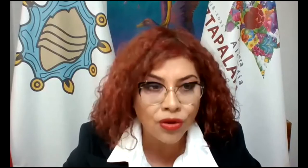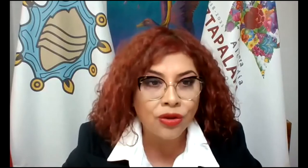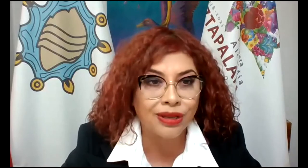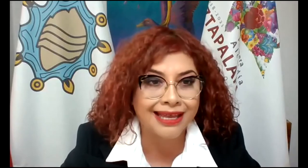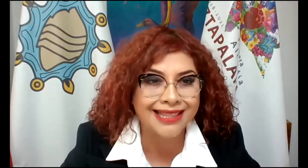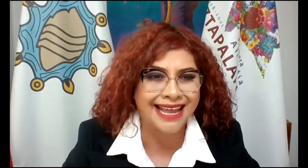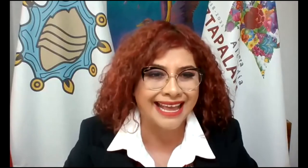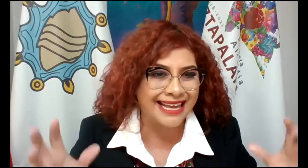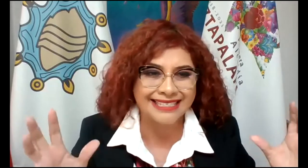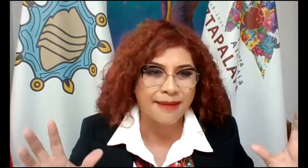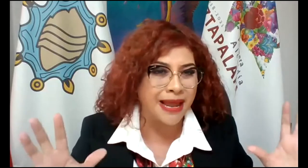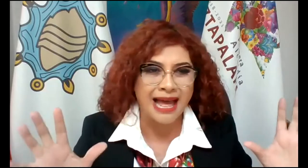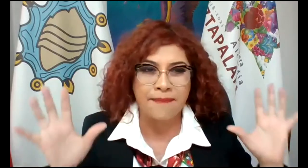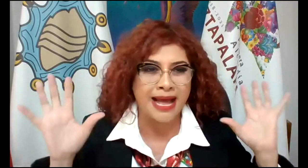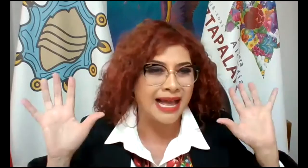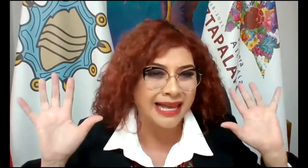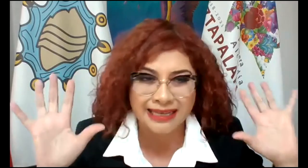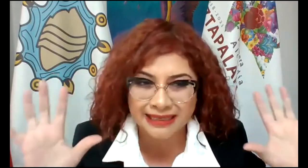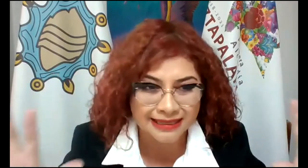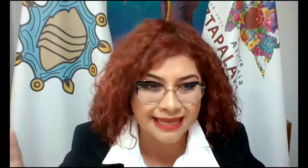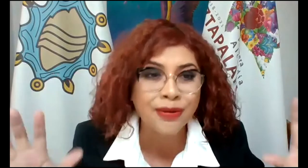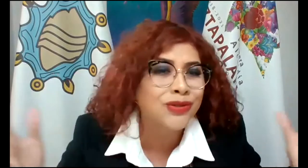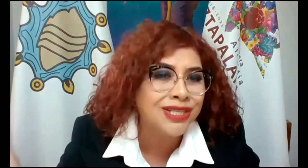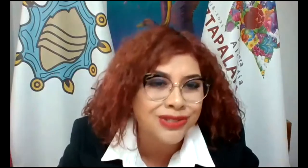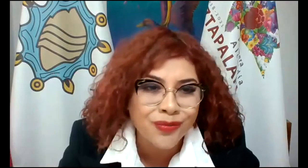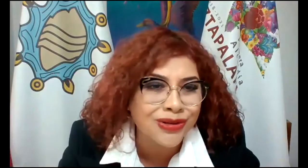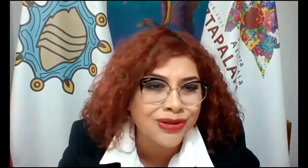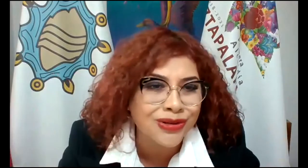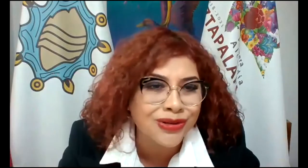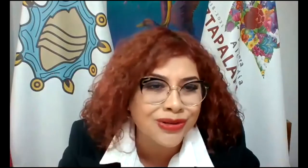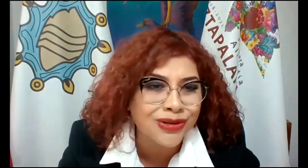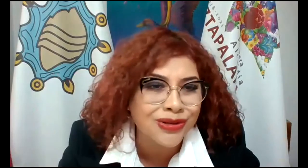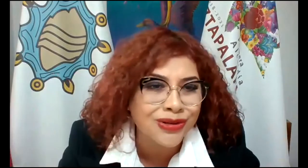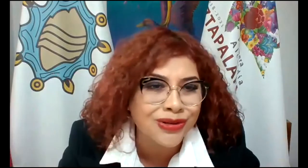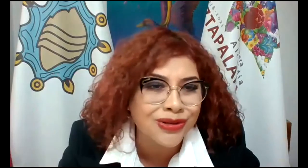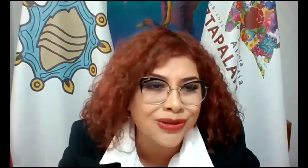asunto de que Iztapalapa está, bueno, sí, somos.